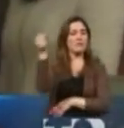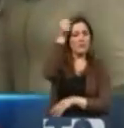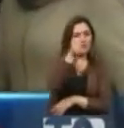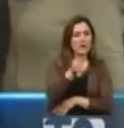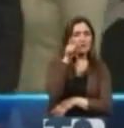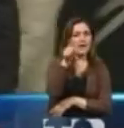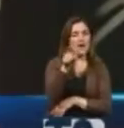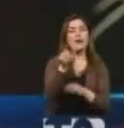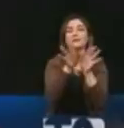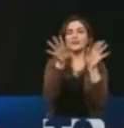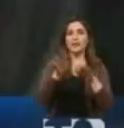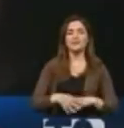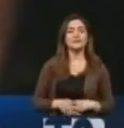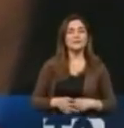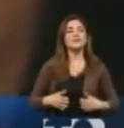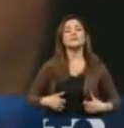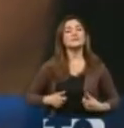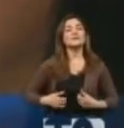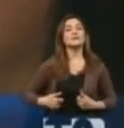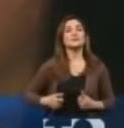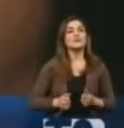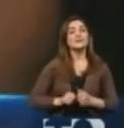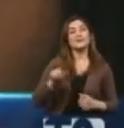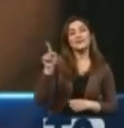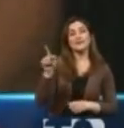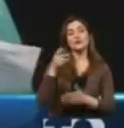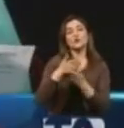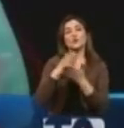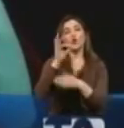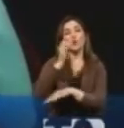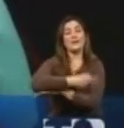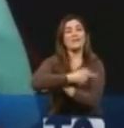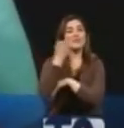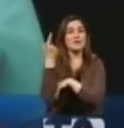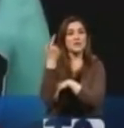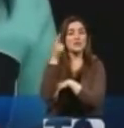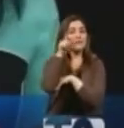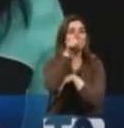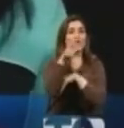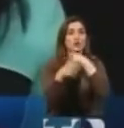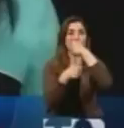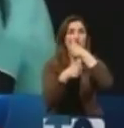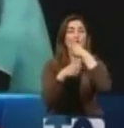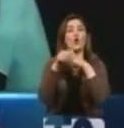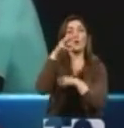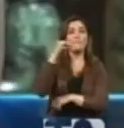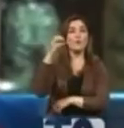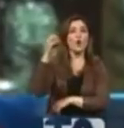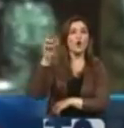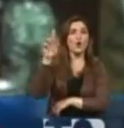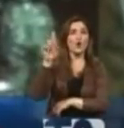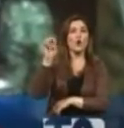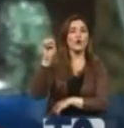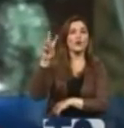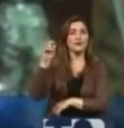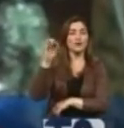fiscal general Carlos Baca y la suspensión por 90 días de la fiscal subrogante Tania Moreno.